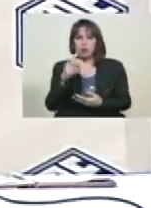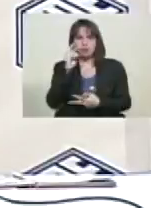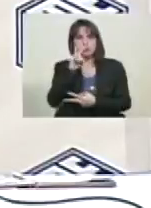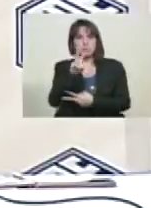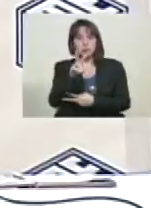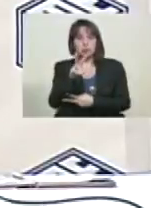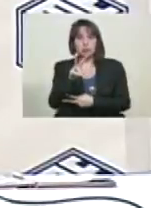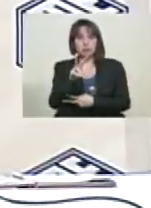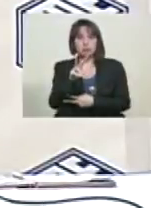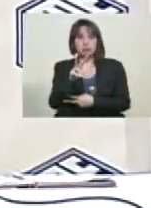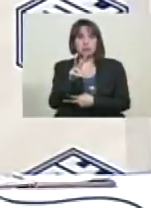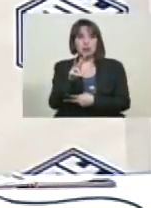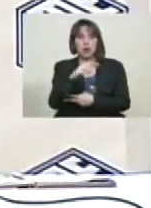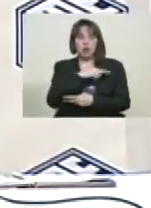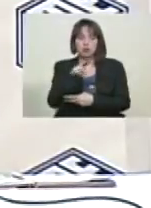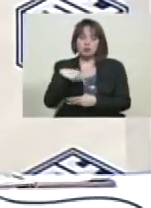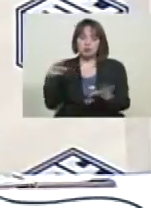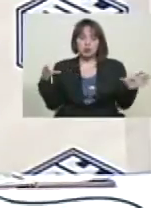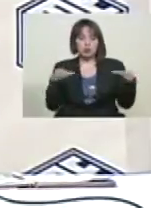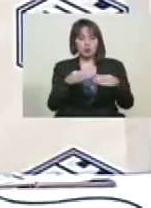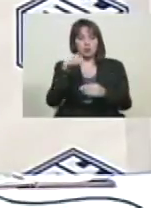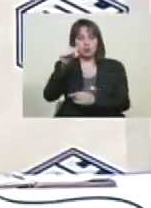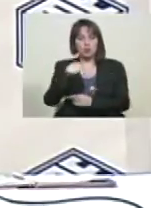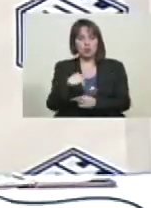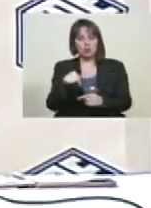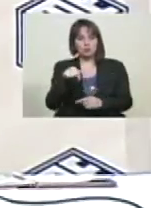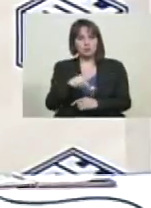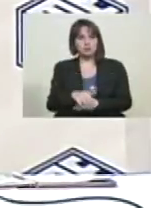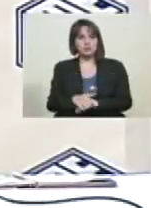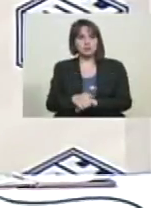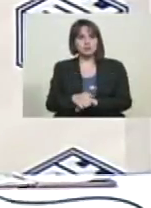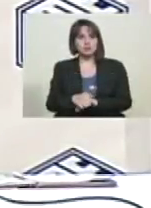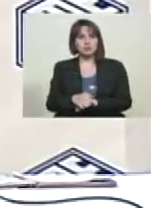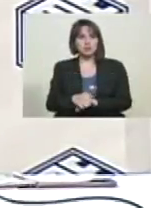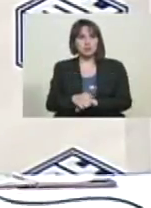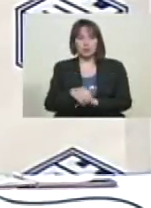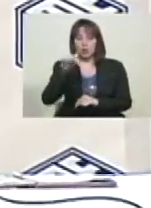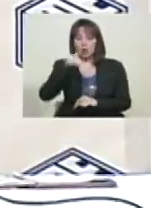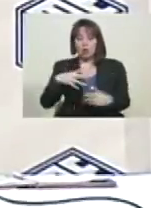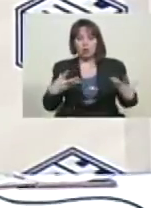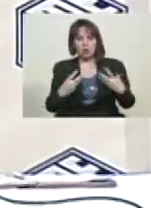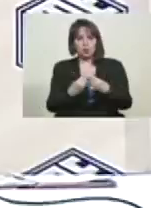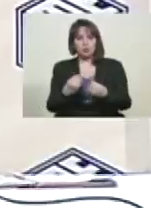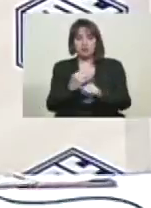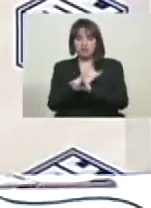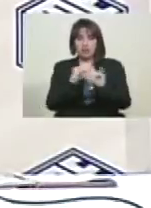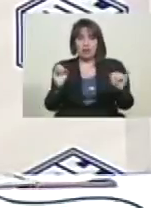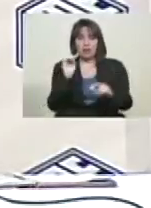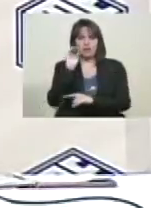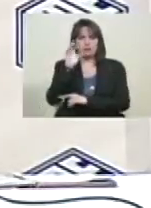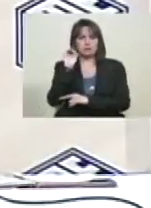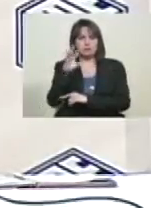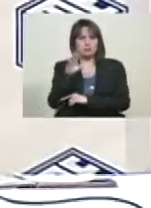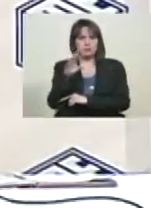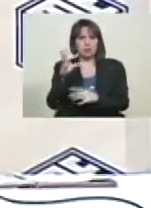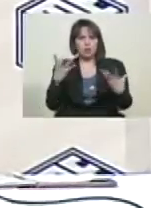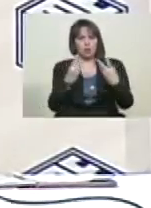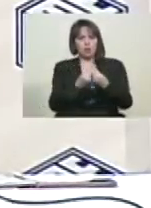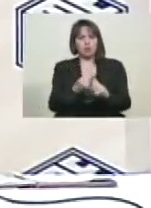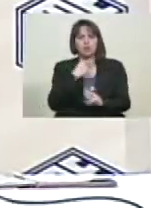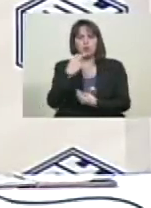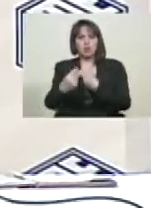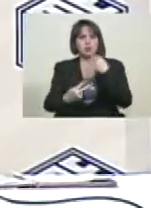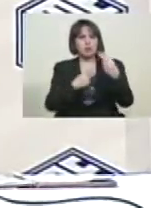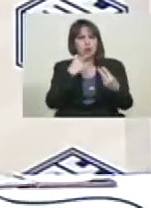buen tino, pues nos reunimos aquí hoy. Nos acompañan el día de hoy en esta clausura voceras y voceras